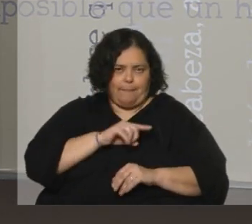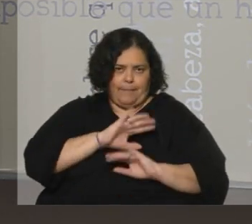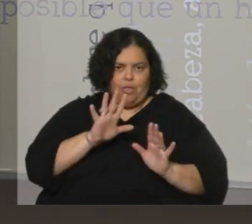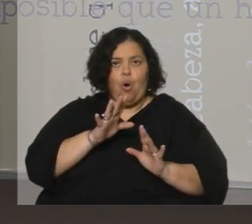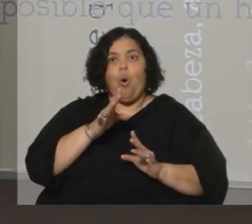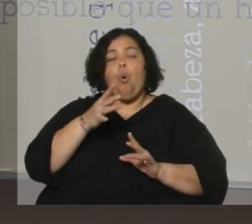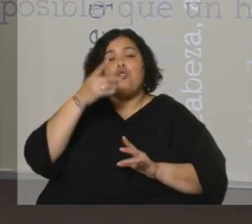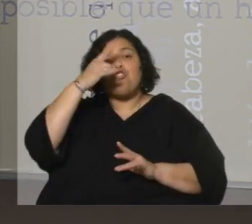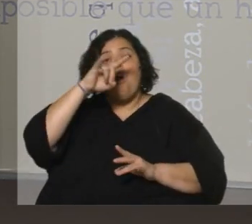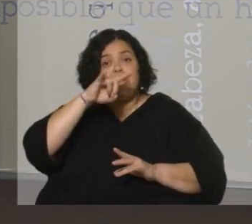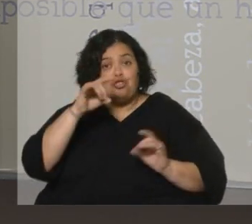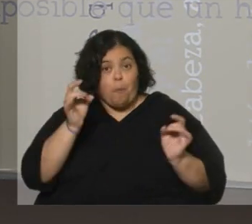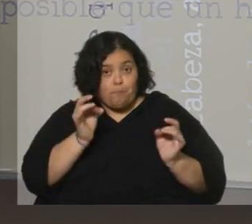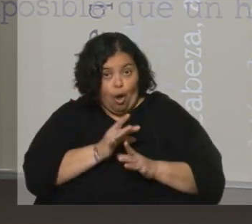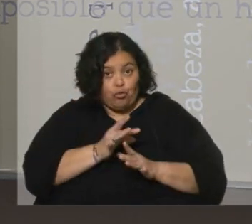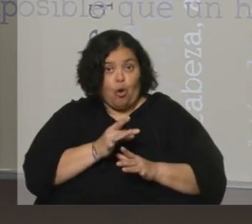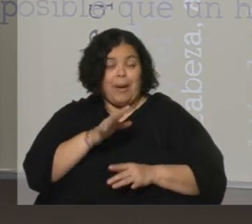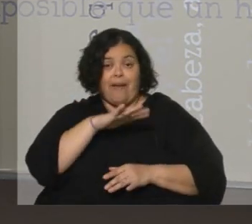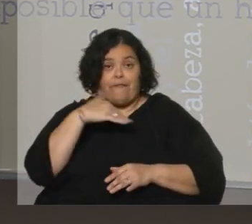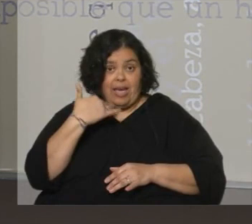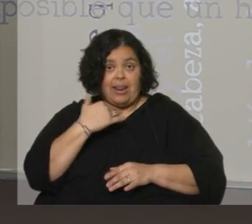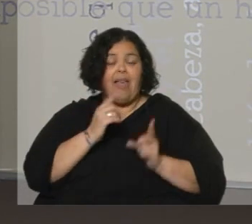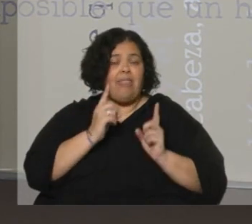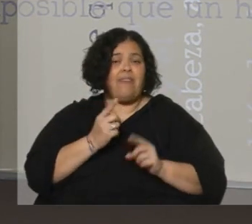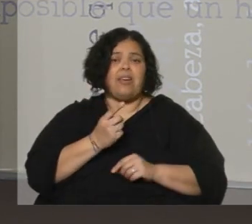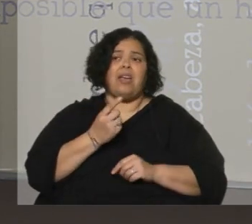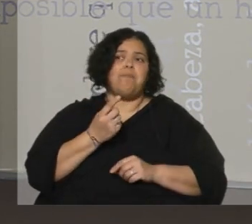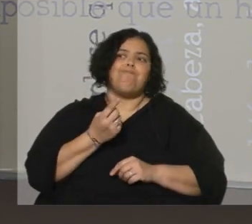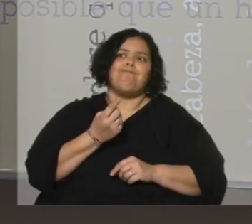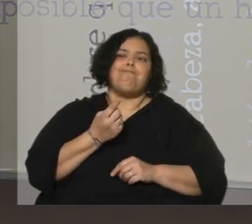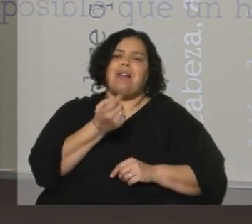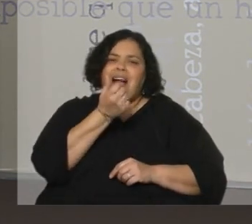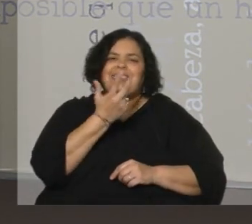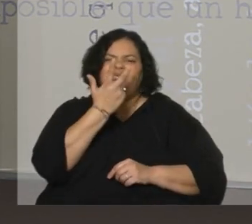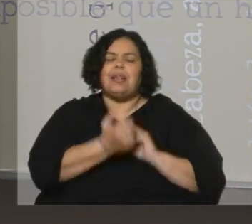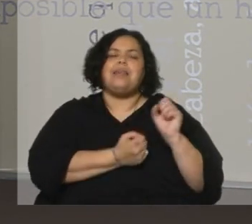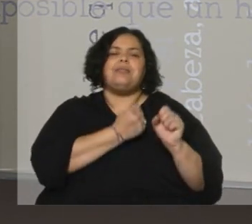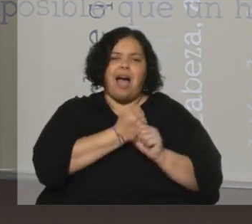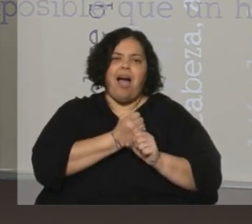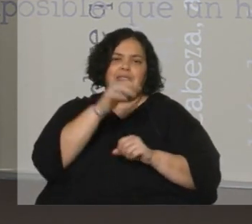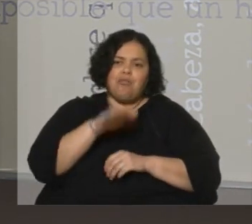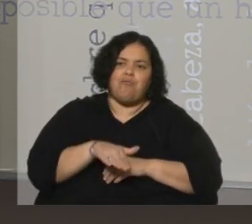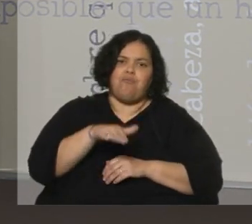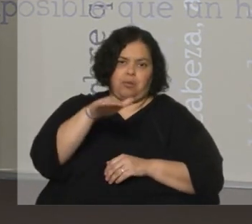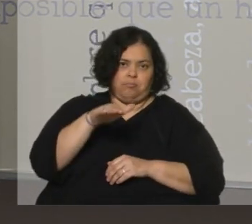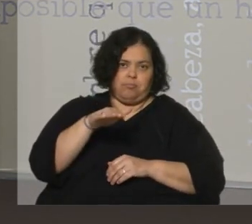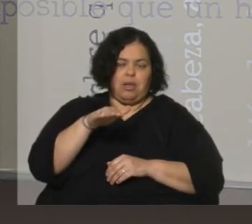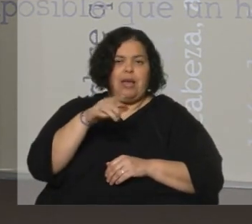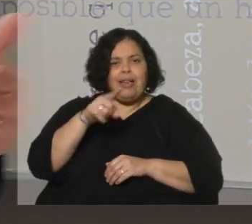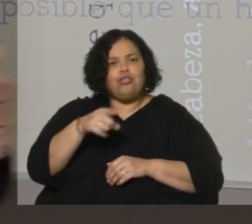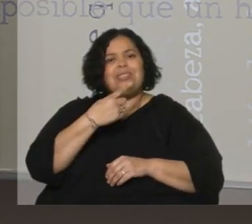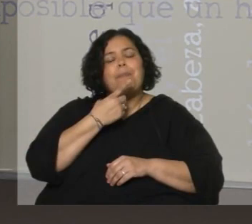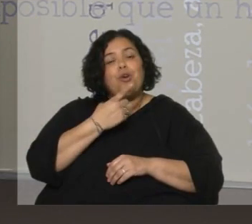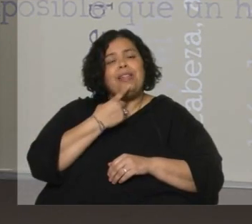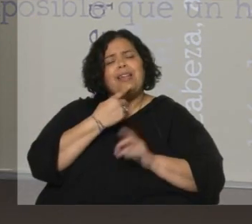faena por lo menos estamos hablando de un ciclo casi de 3 años o dos años y algo entonces son políticas de de largo plazo realmente cuando cuando uno tiene que